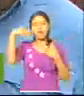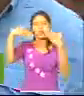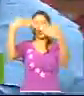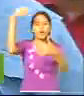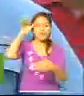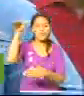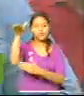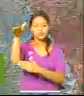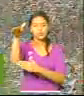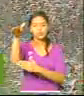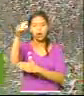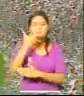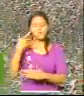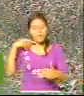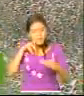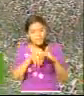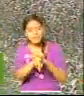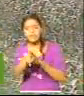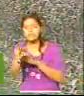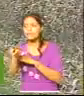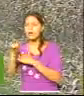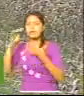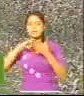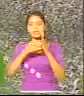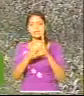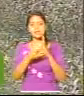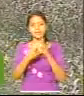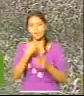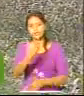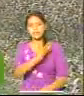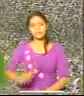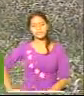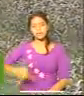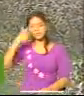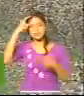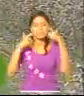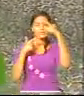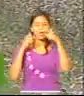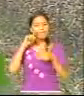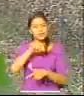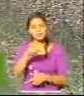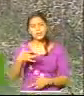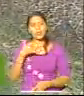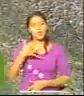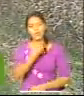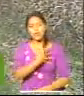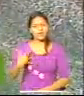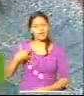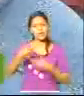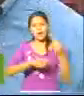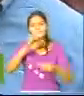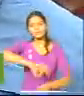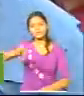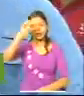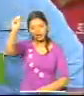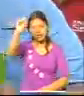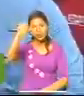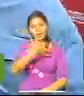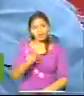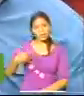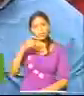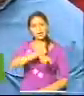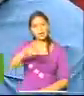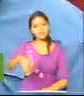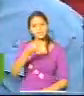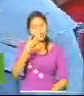usted entre acá y usted sienta lo que significa la palabra del presidente para decirle al país lo que queremos en el socialismo. Lo que queremos, que la gente